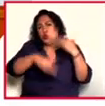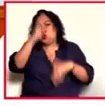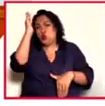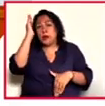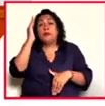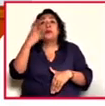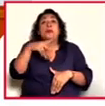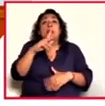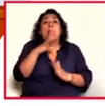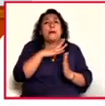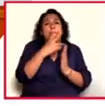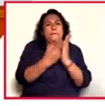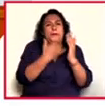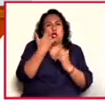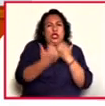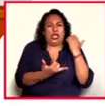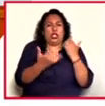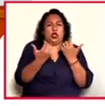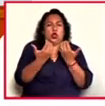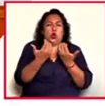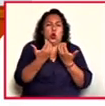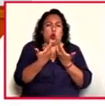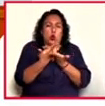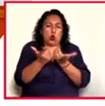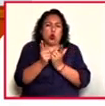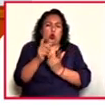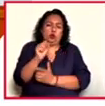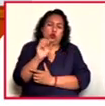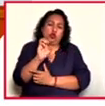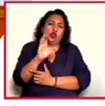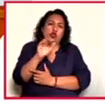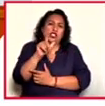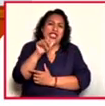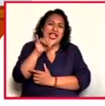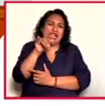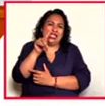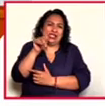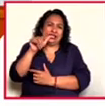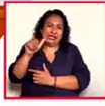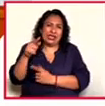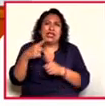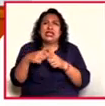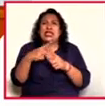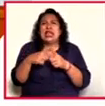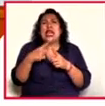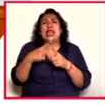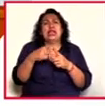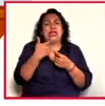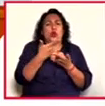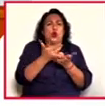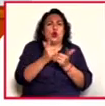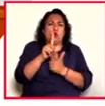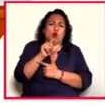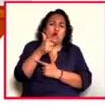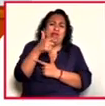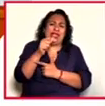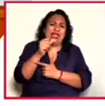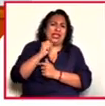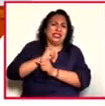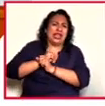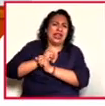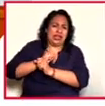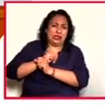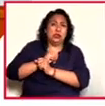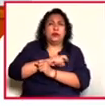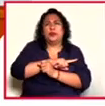Partido Socialista del Sureste, de una organización social, las Ligas de Resistencia, y en un momento dado, ya en los